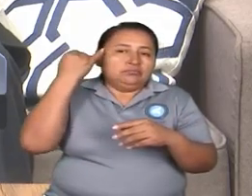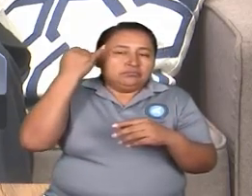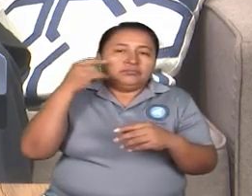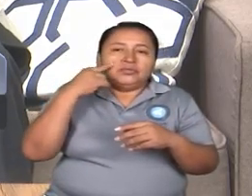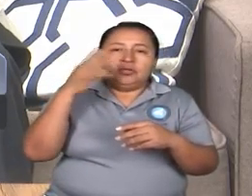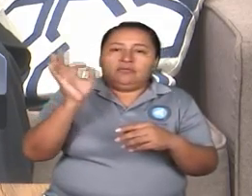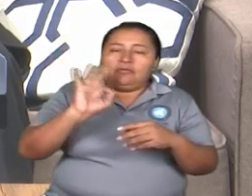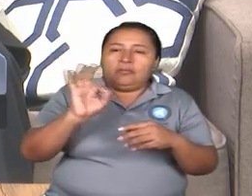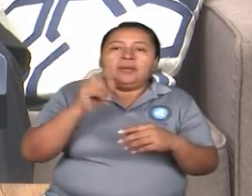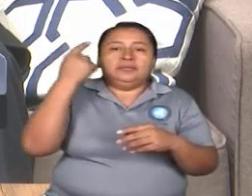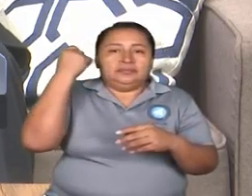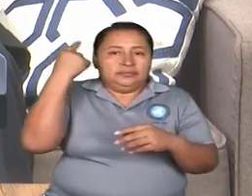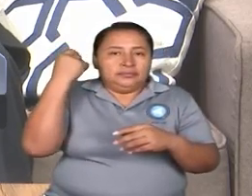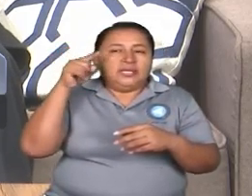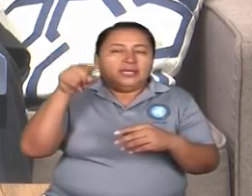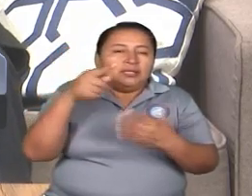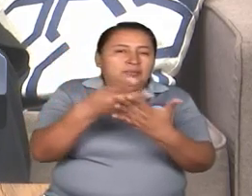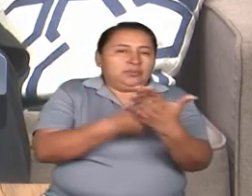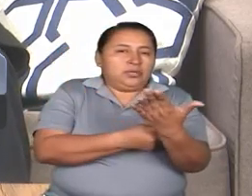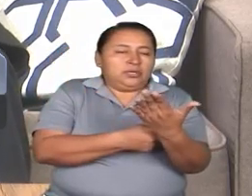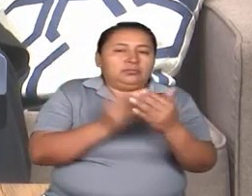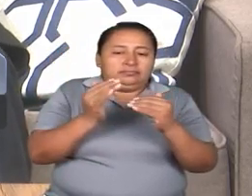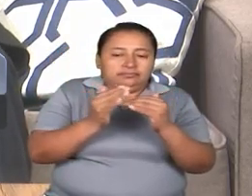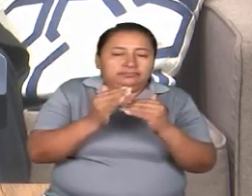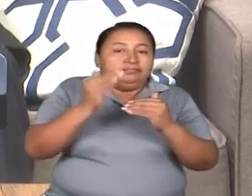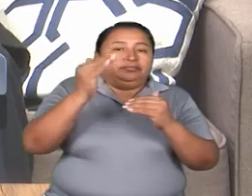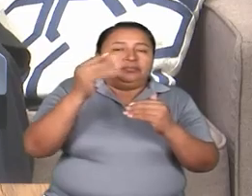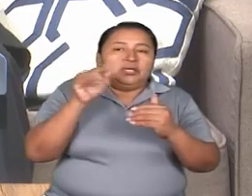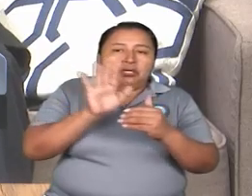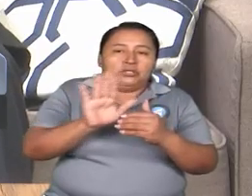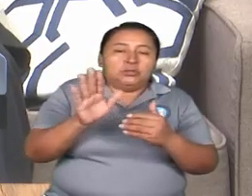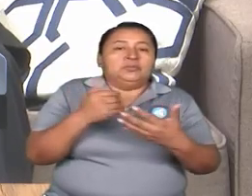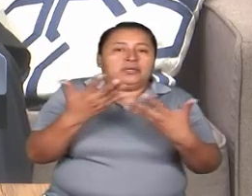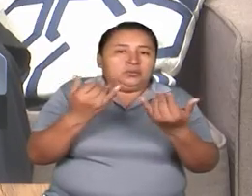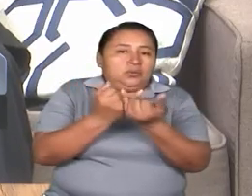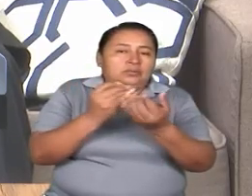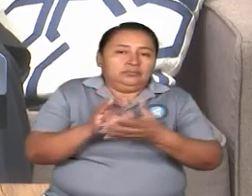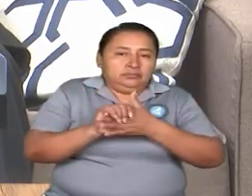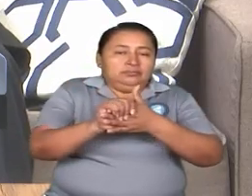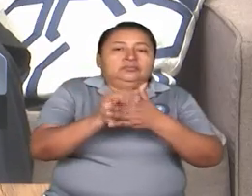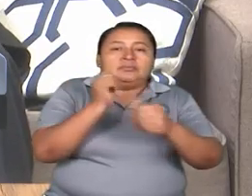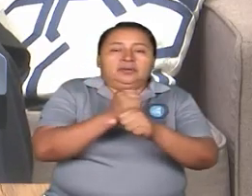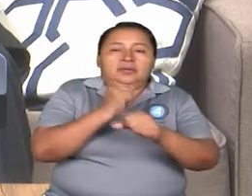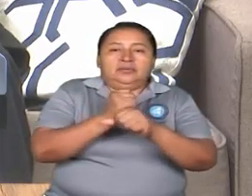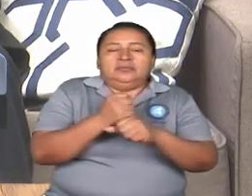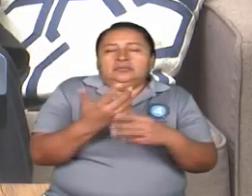de su forma de entender este proyecto, que ha crecido prácticamente en sus manos también,